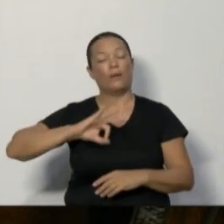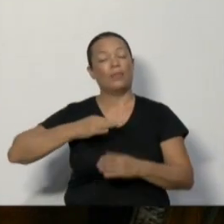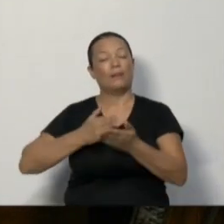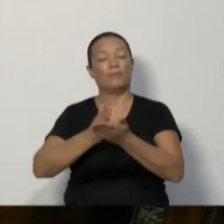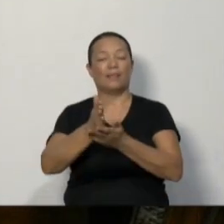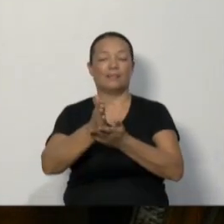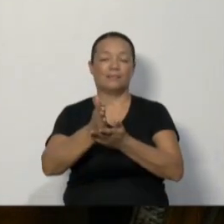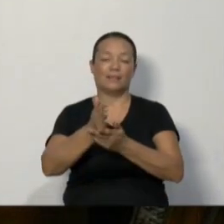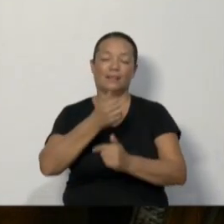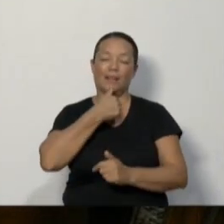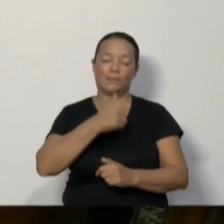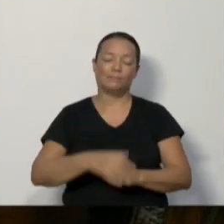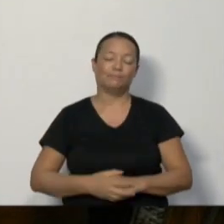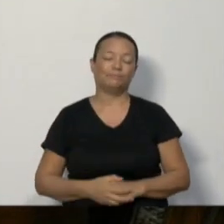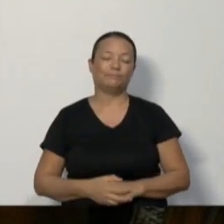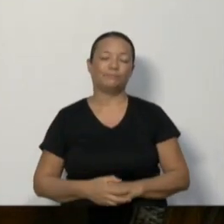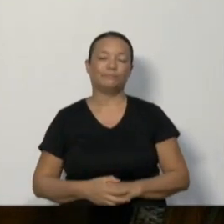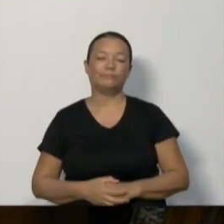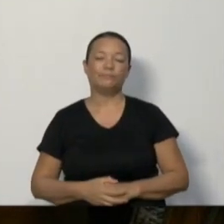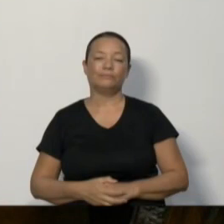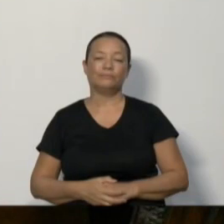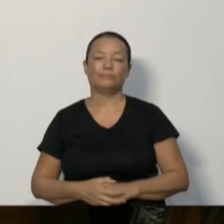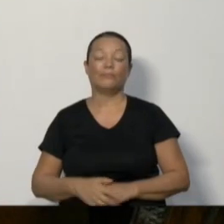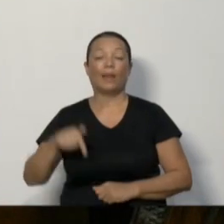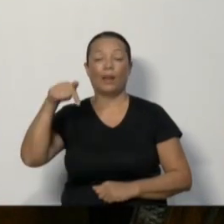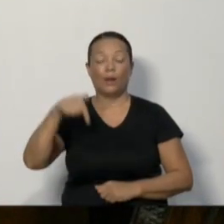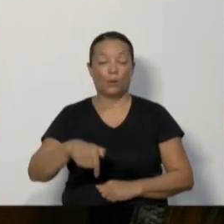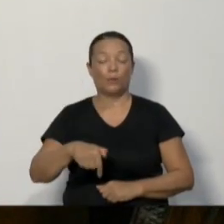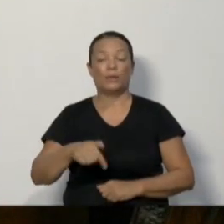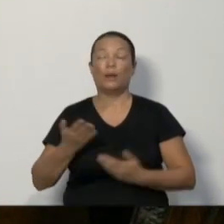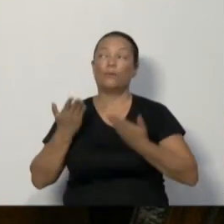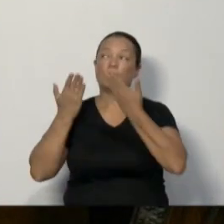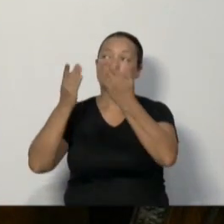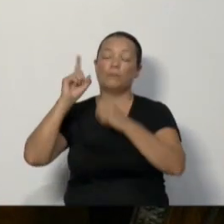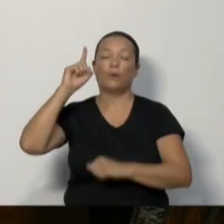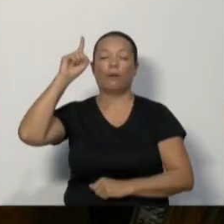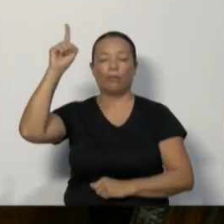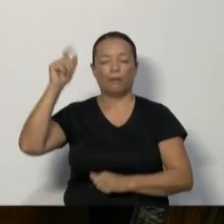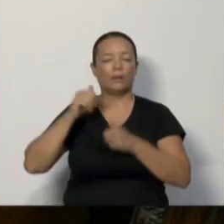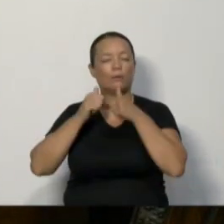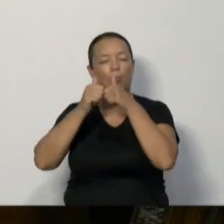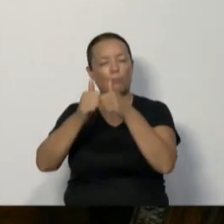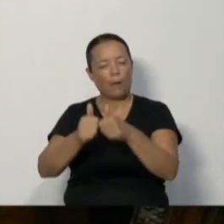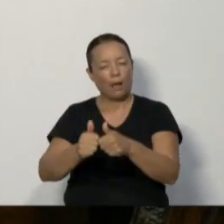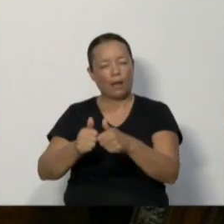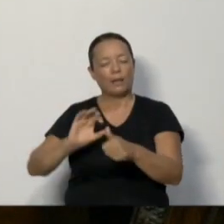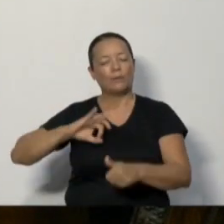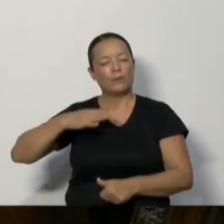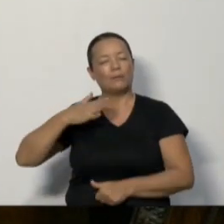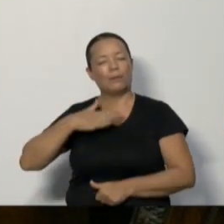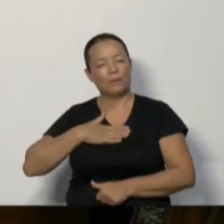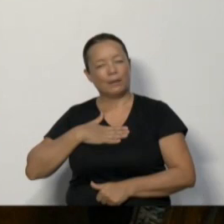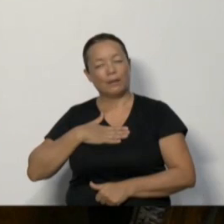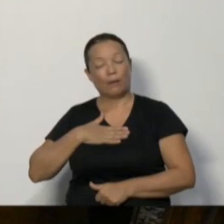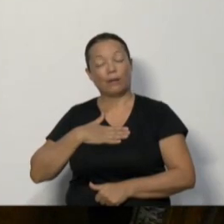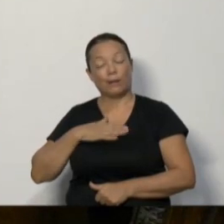de la carne y la vida eterna. Amén. Presentemos a Dios, que acompaña nuestro caminar, aunque la vida